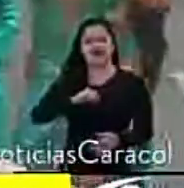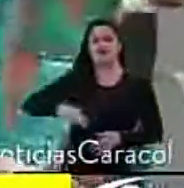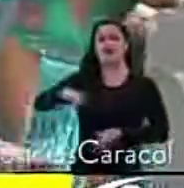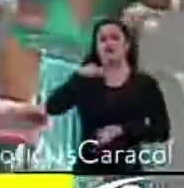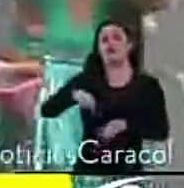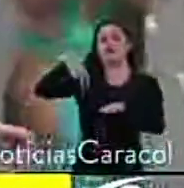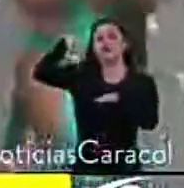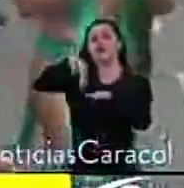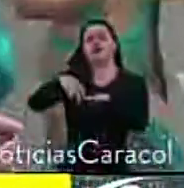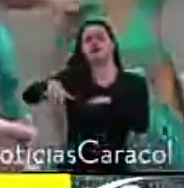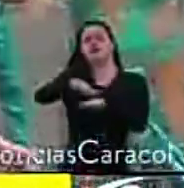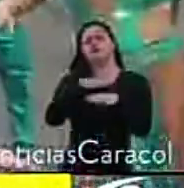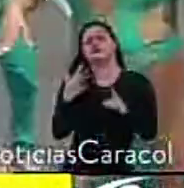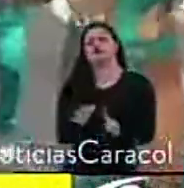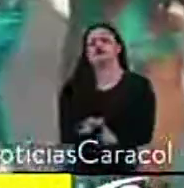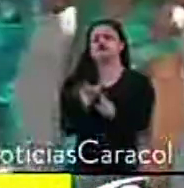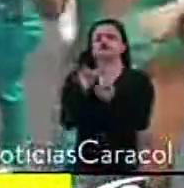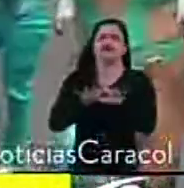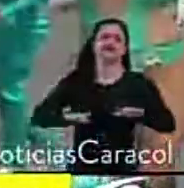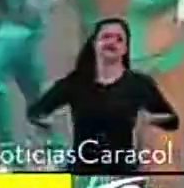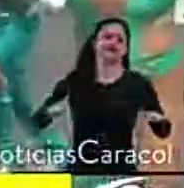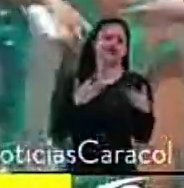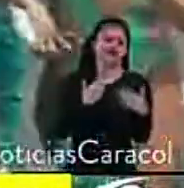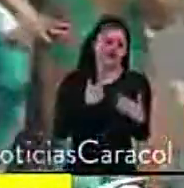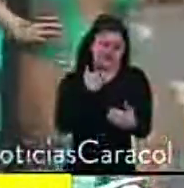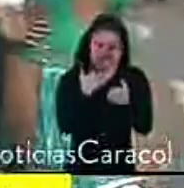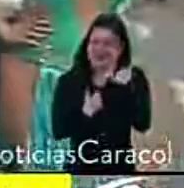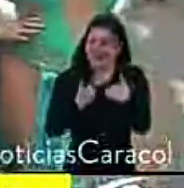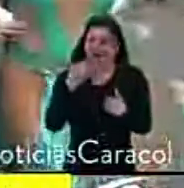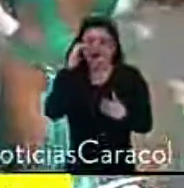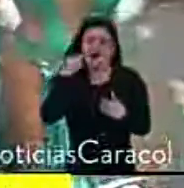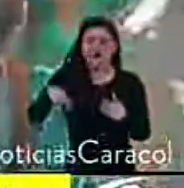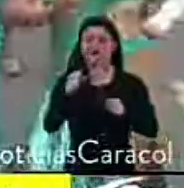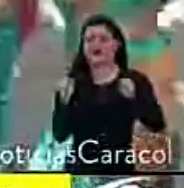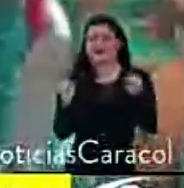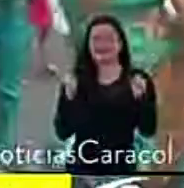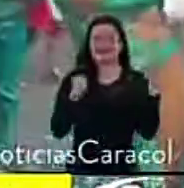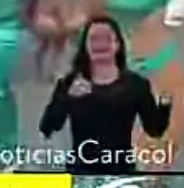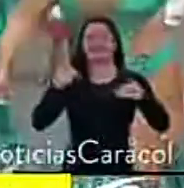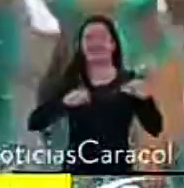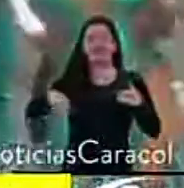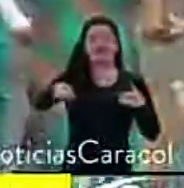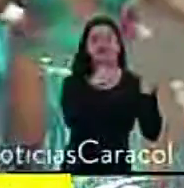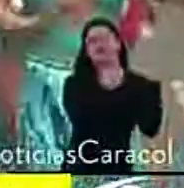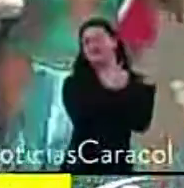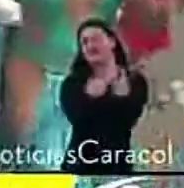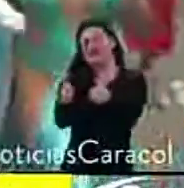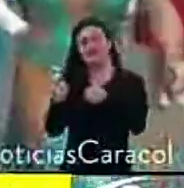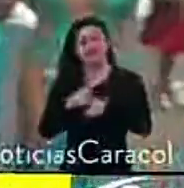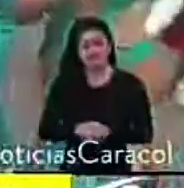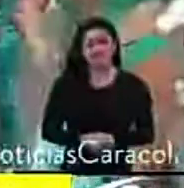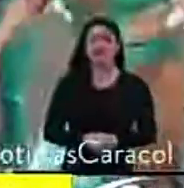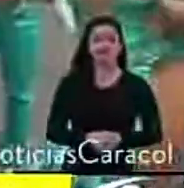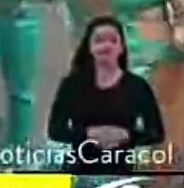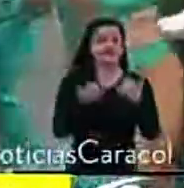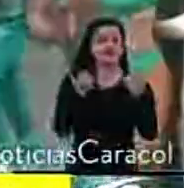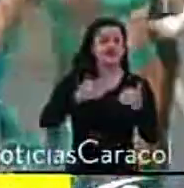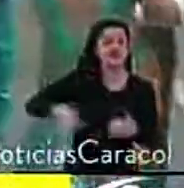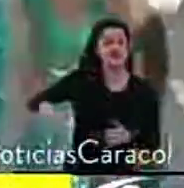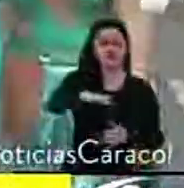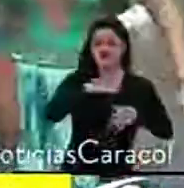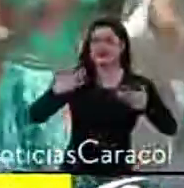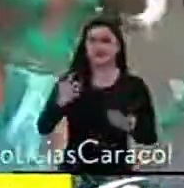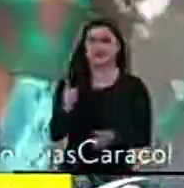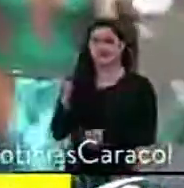energía, por supuesto, están a tope aquí en la Sultana del Valle. Y cómo no, sí, como lo decían, el Salsódromo da apertura a esta fiesta caleña. Más de